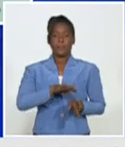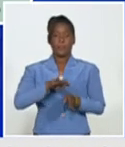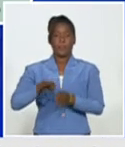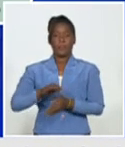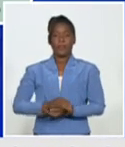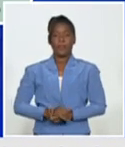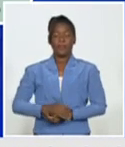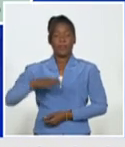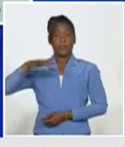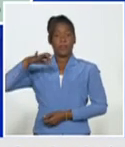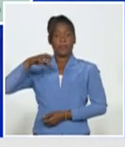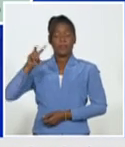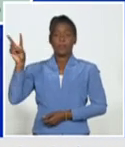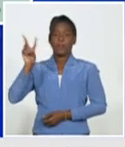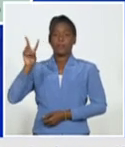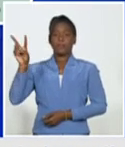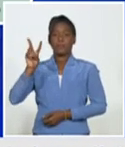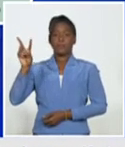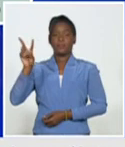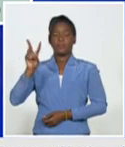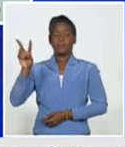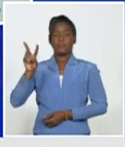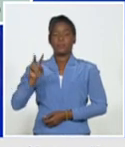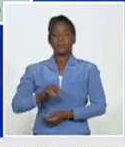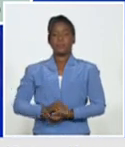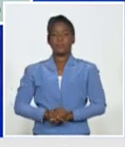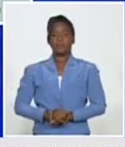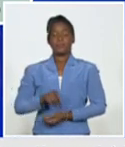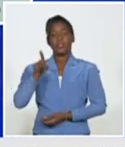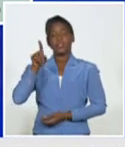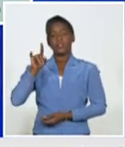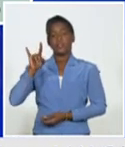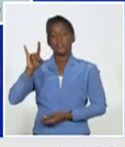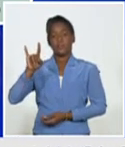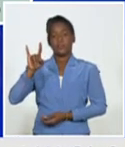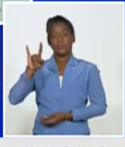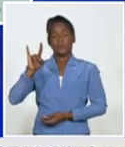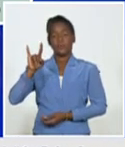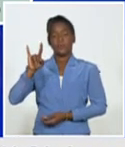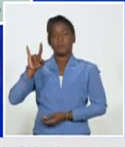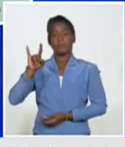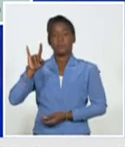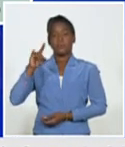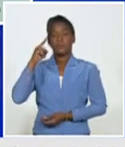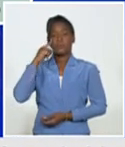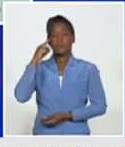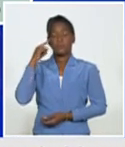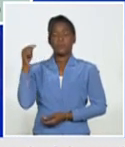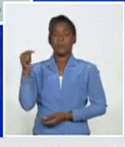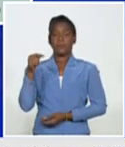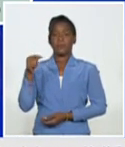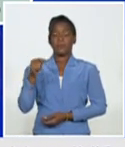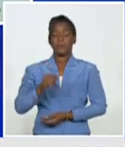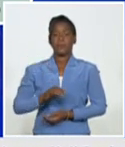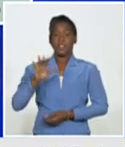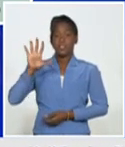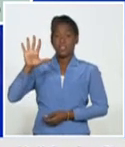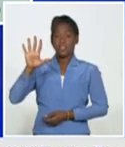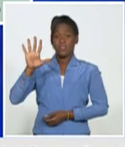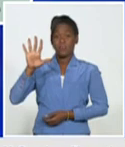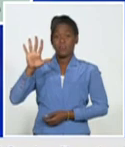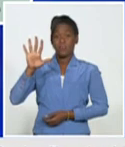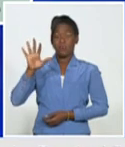casos autóctonos ayer, 19 menos que la jornada anterior, en 5 de sus 11